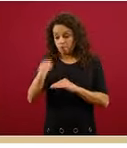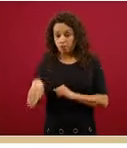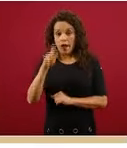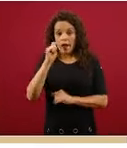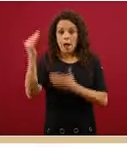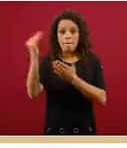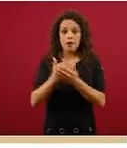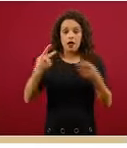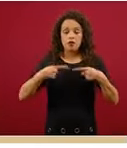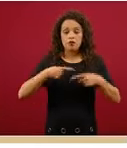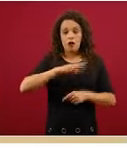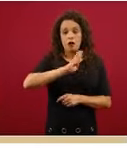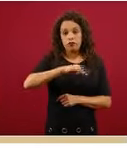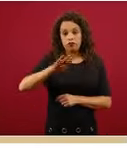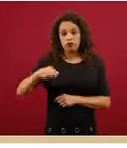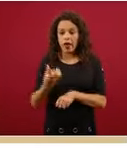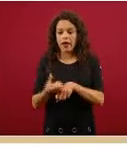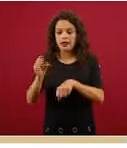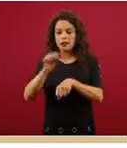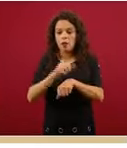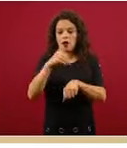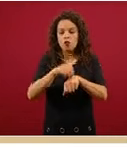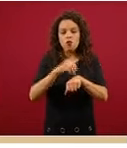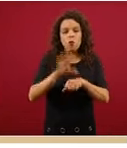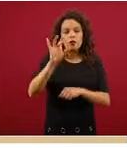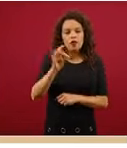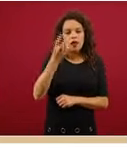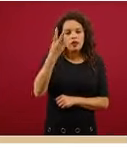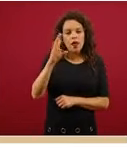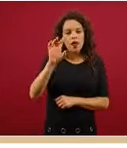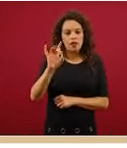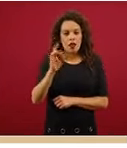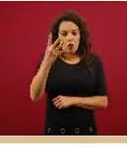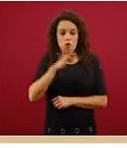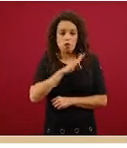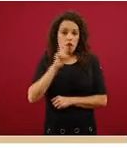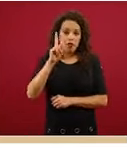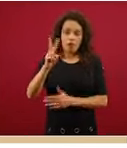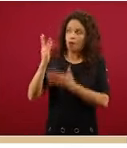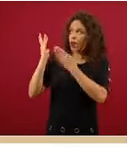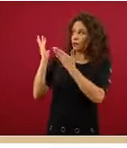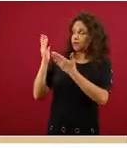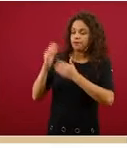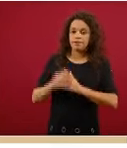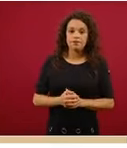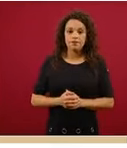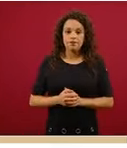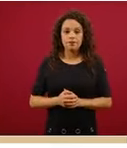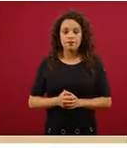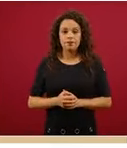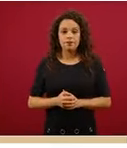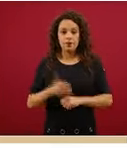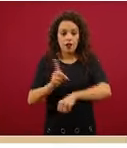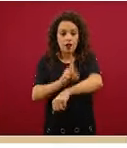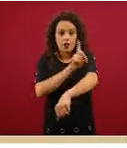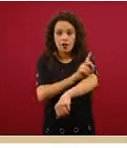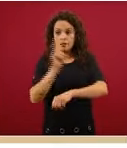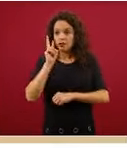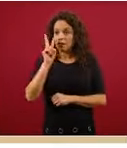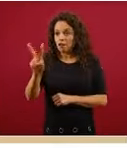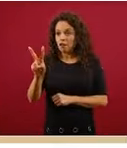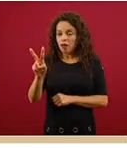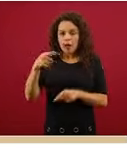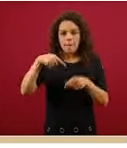defunciones entre la semana 33 y 34 y la tendencia descendente continúa desde que la vimos iniciar en la